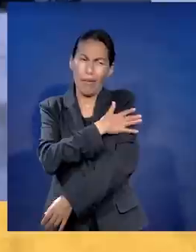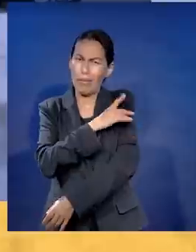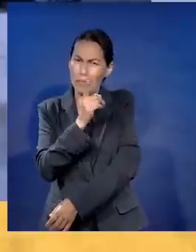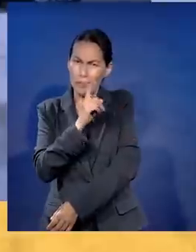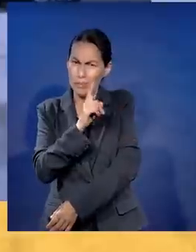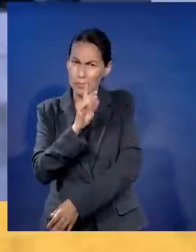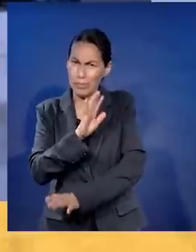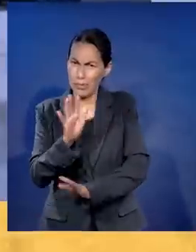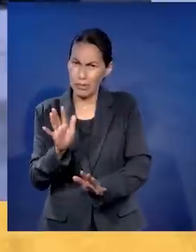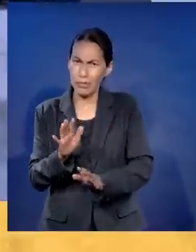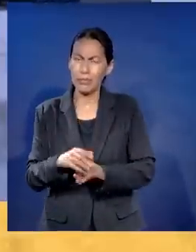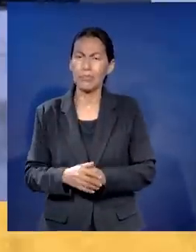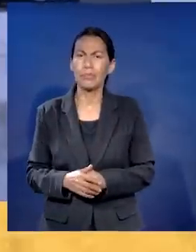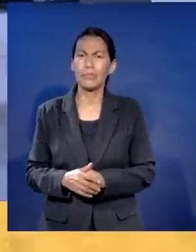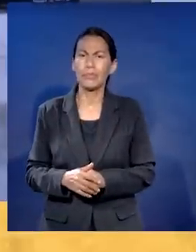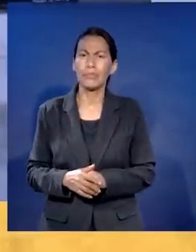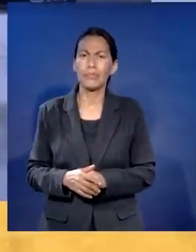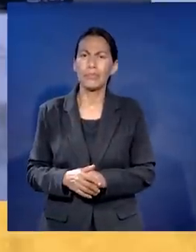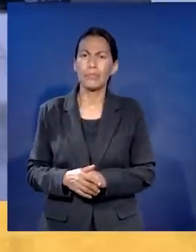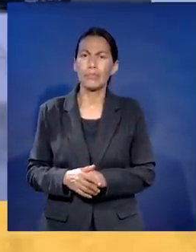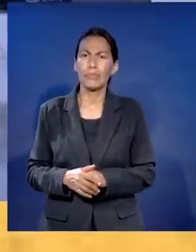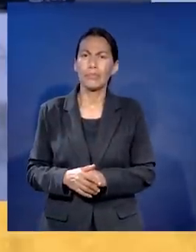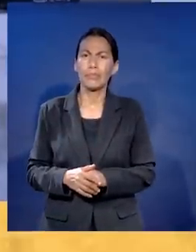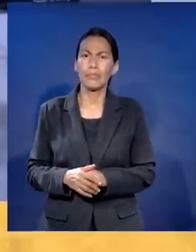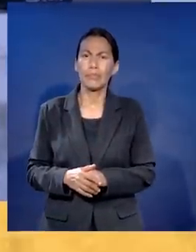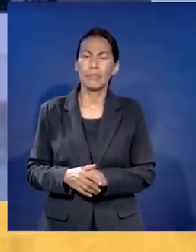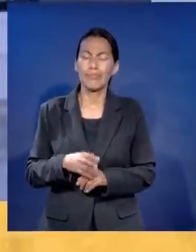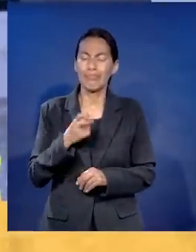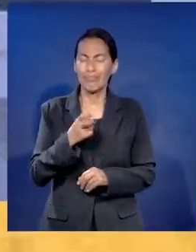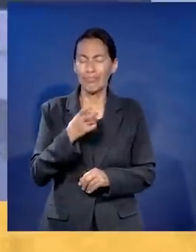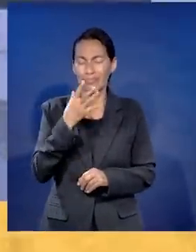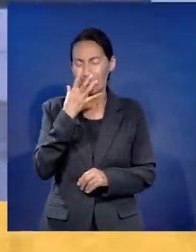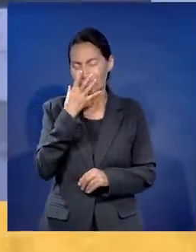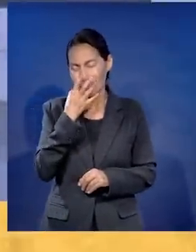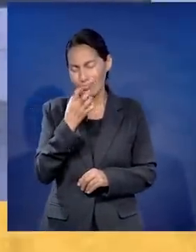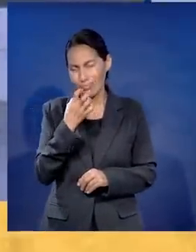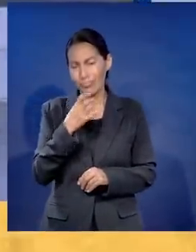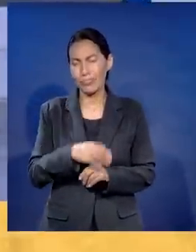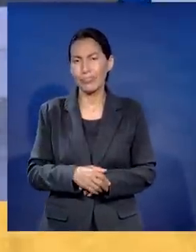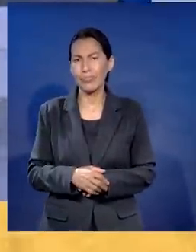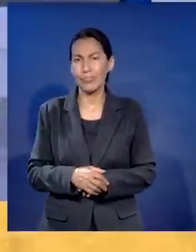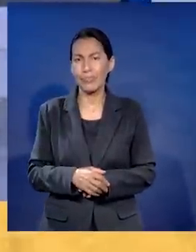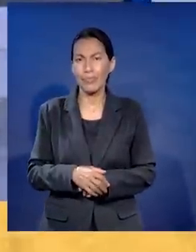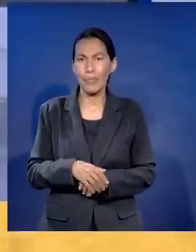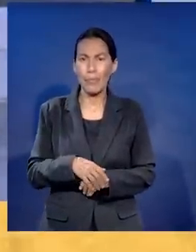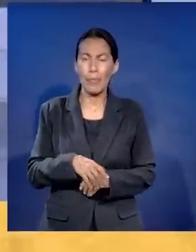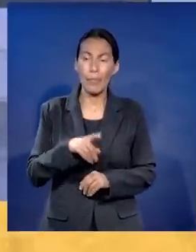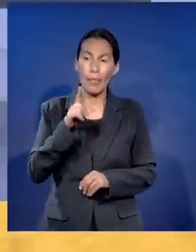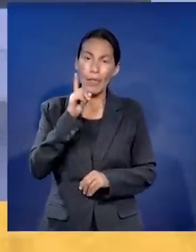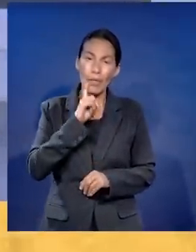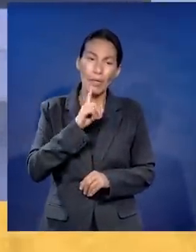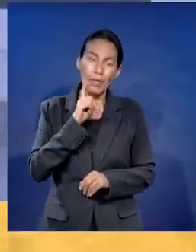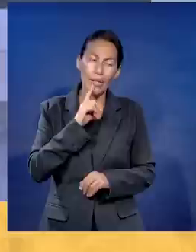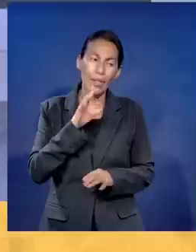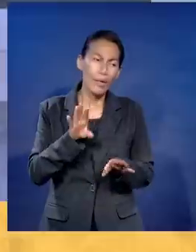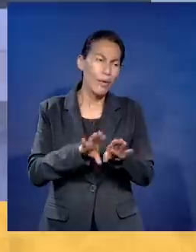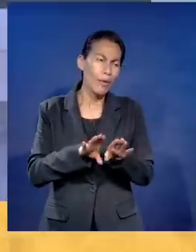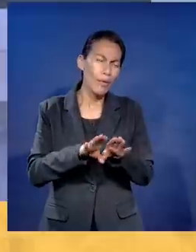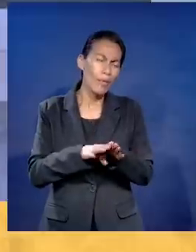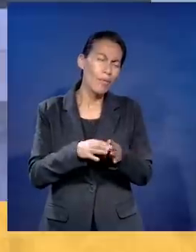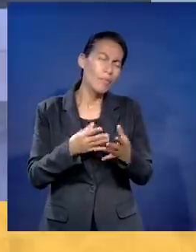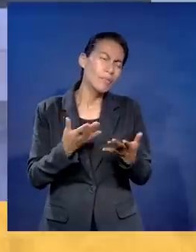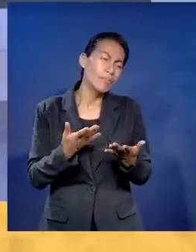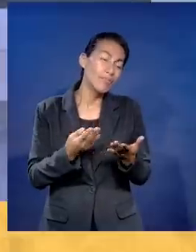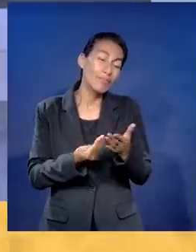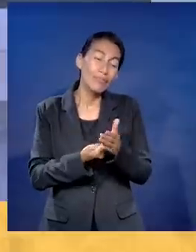emoción las cosas van cayendo de eso vamos a hablar mañana temprano la cosa se pone triste y luego la chica que le